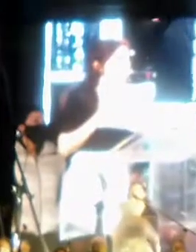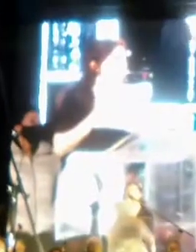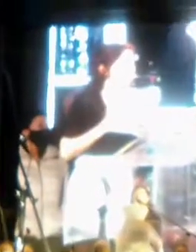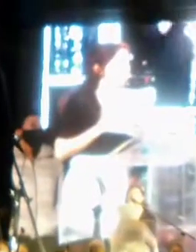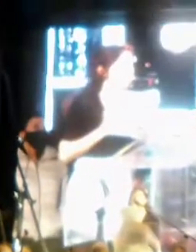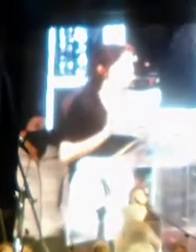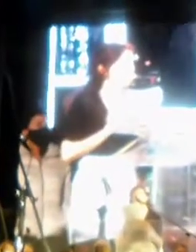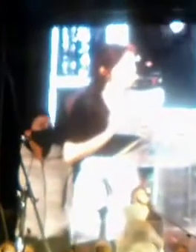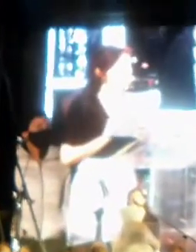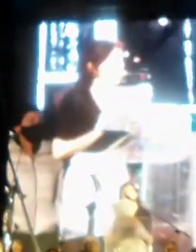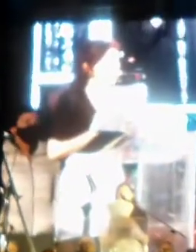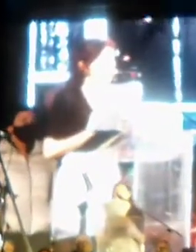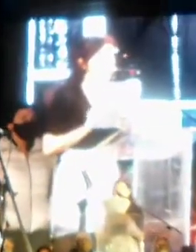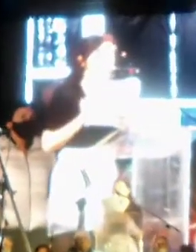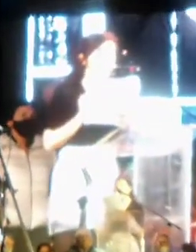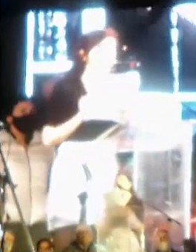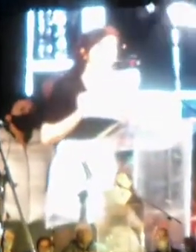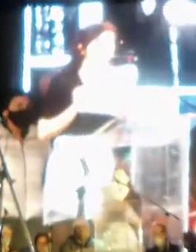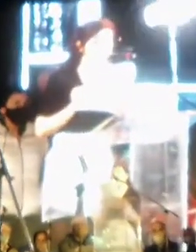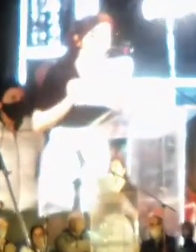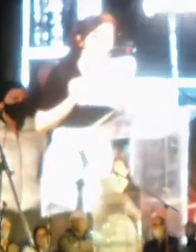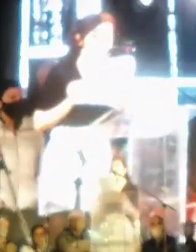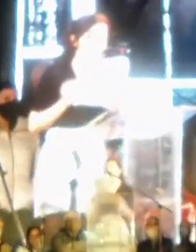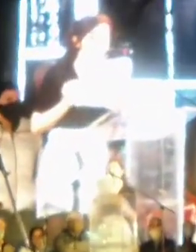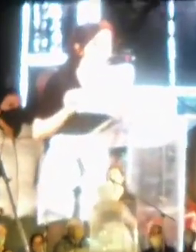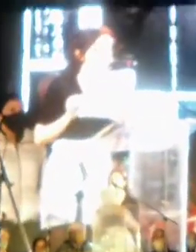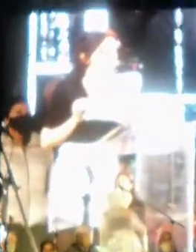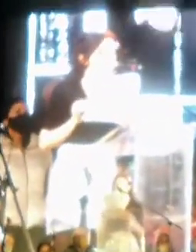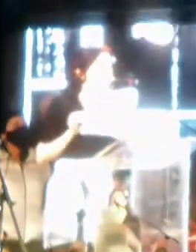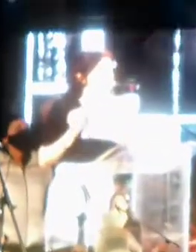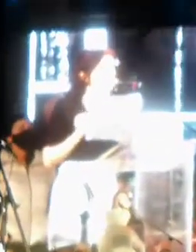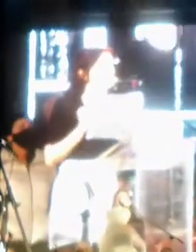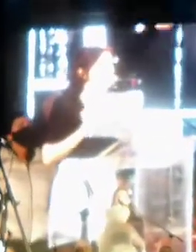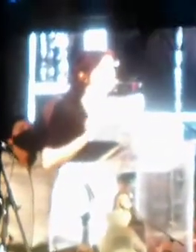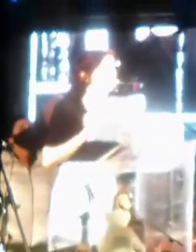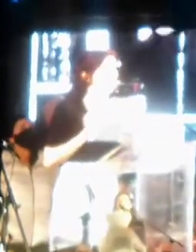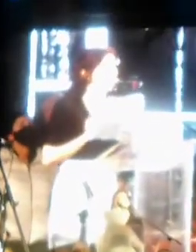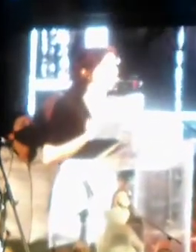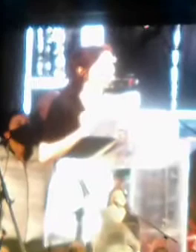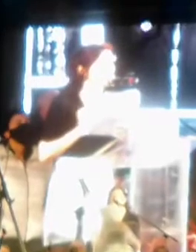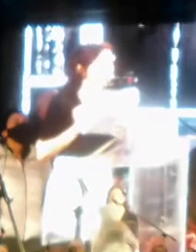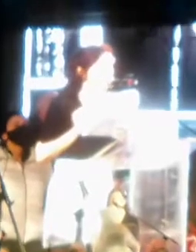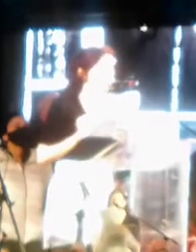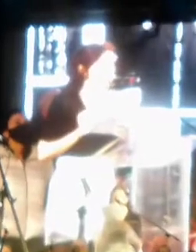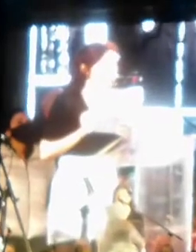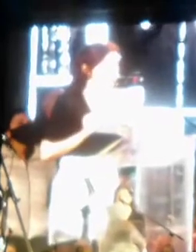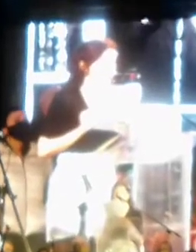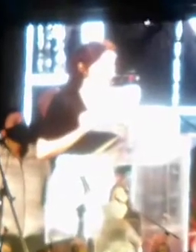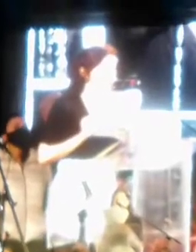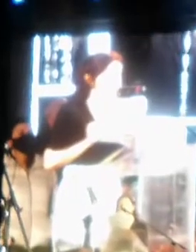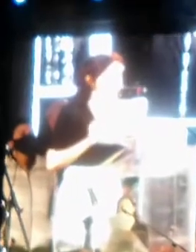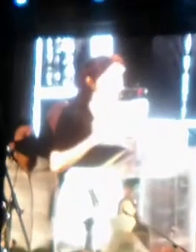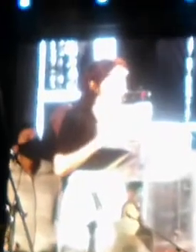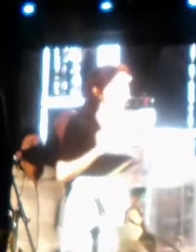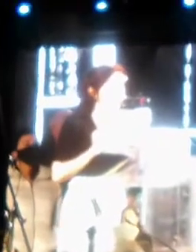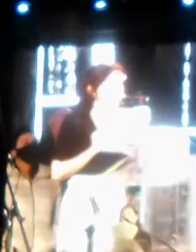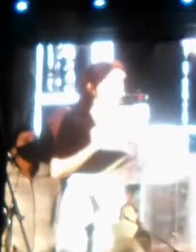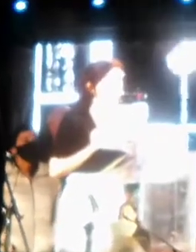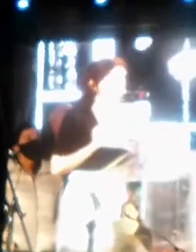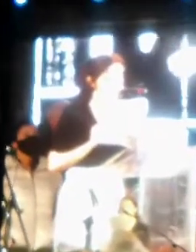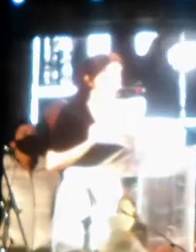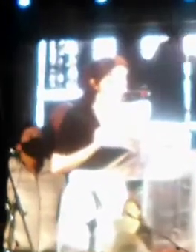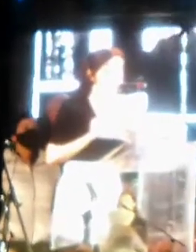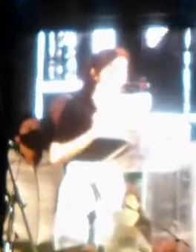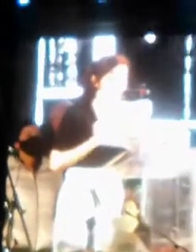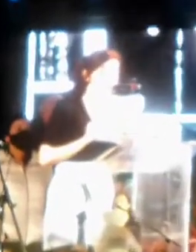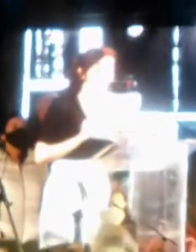paga un alquiler de 10 mil pesos, al cuarto día de retraso en el pago ya es morosa y debe 16 mil pesos. Y si no los paga en